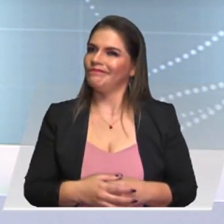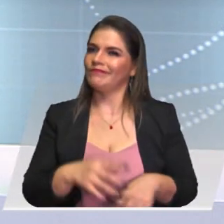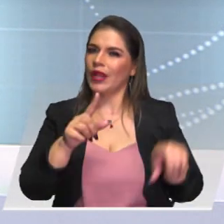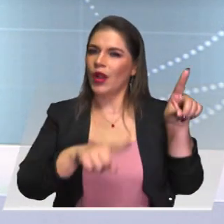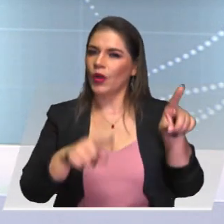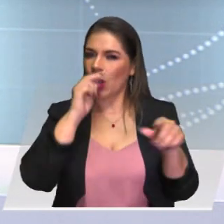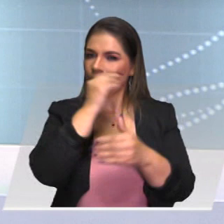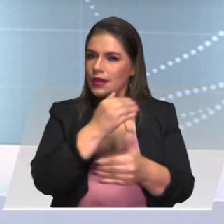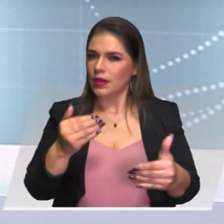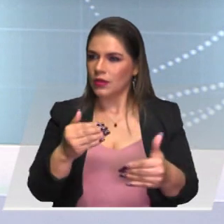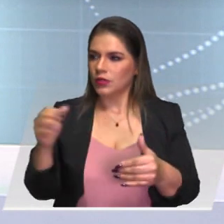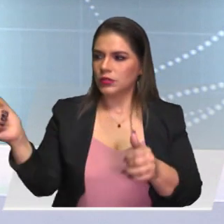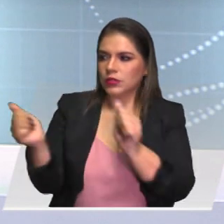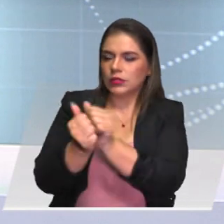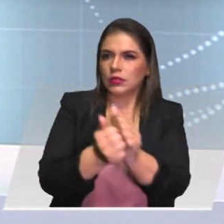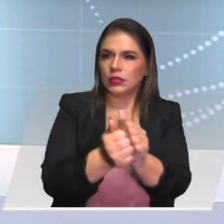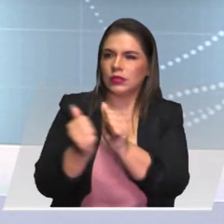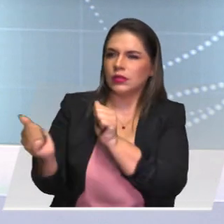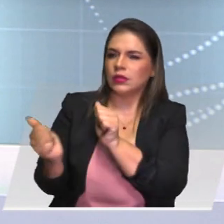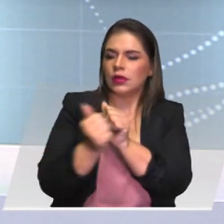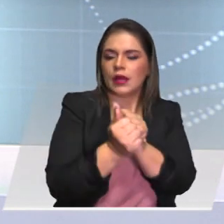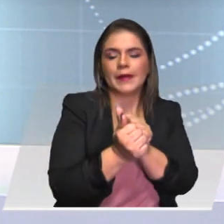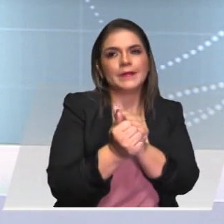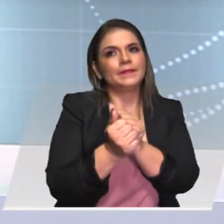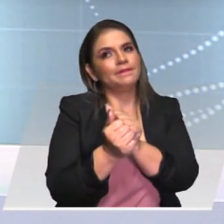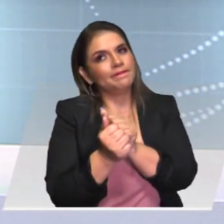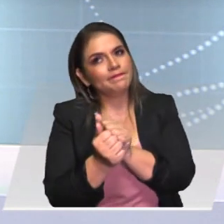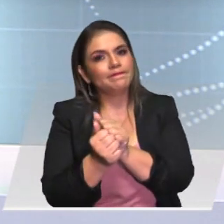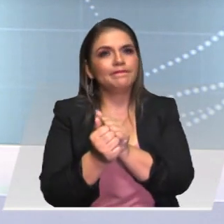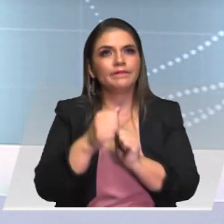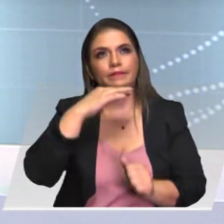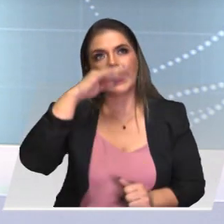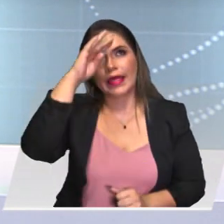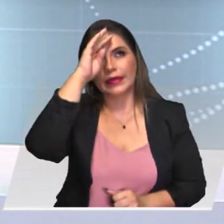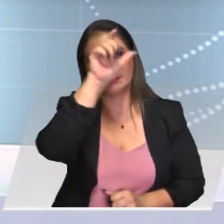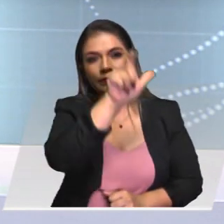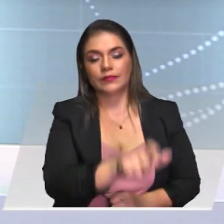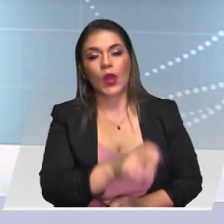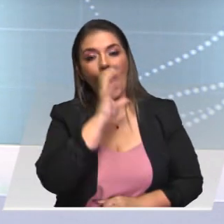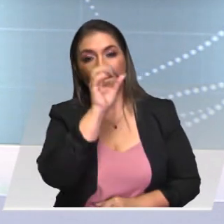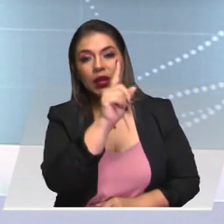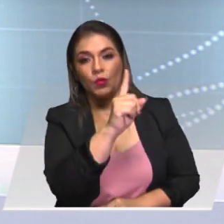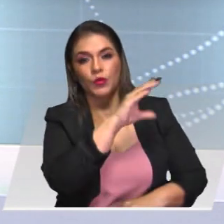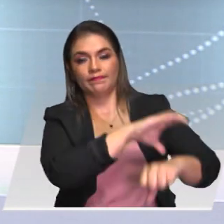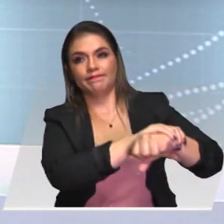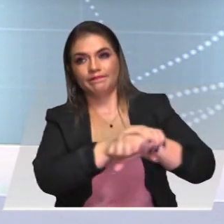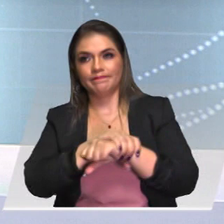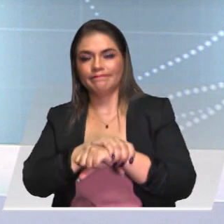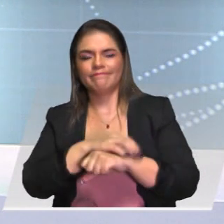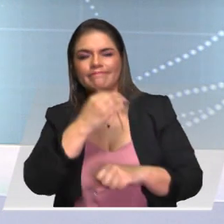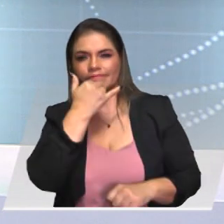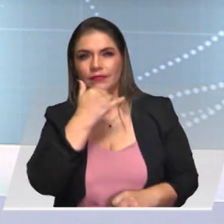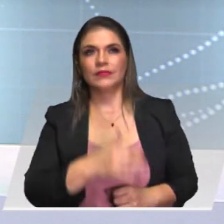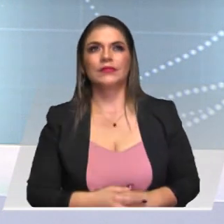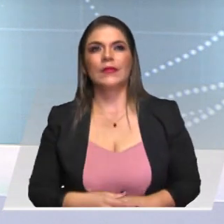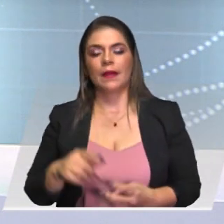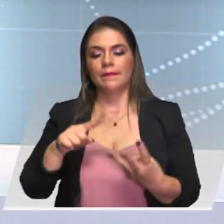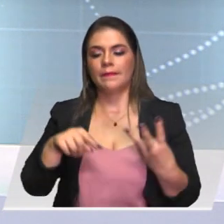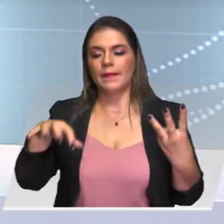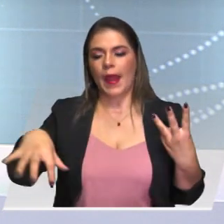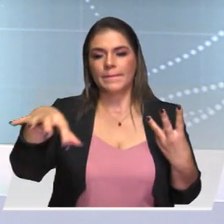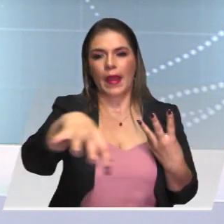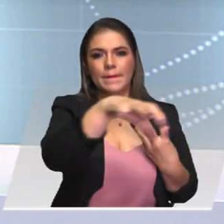este fin es cada vez más frecuente en medellín un hombre fue capturado por este delito las autoridades tienen identificados tres sectores